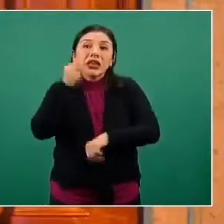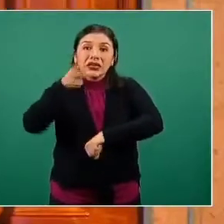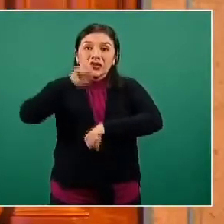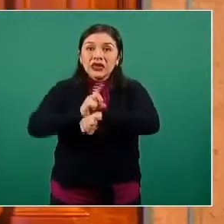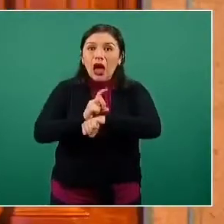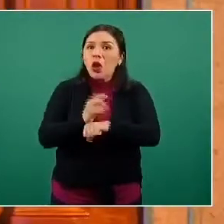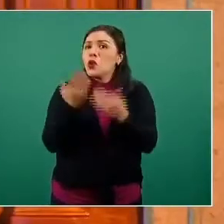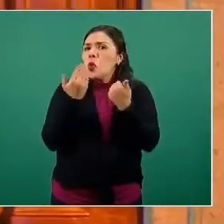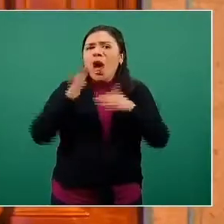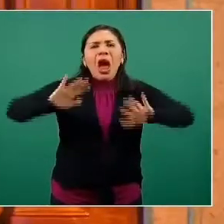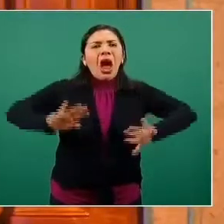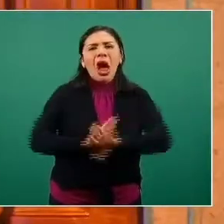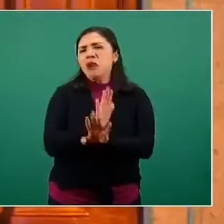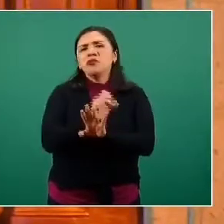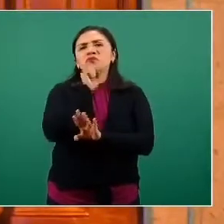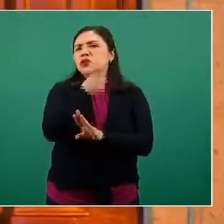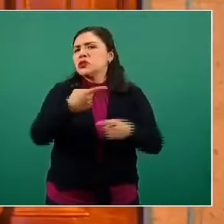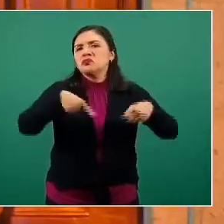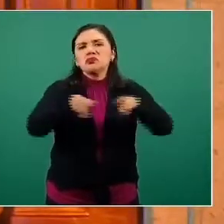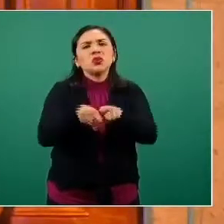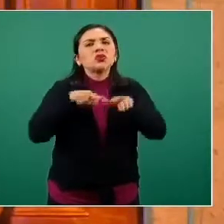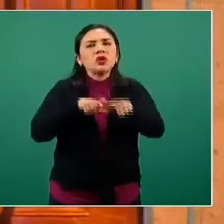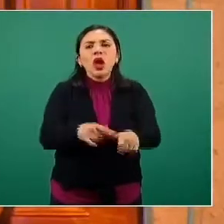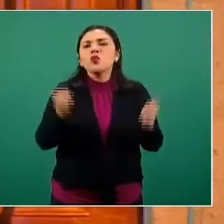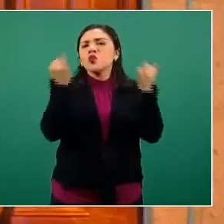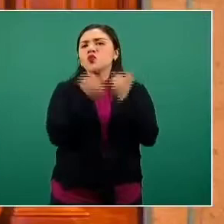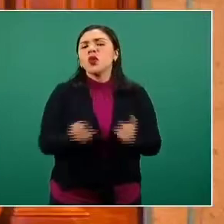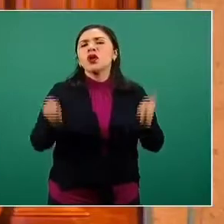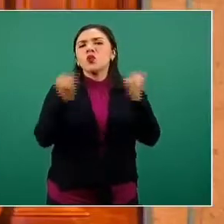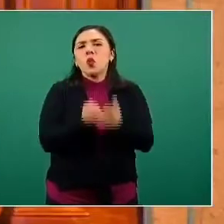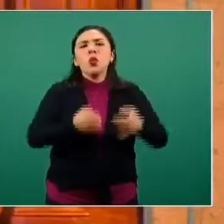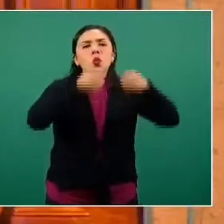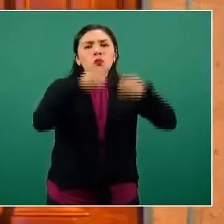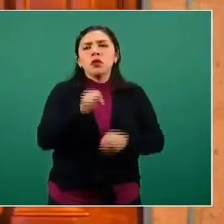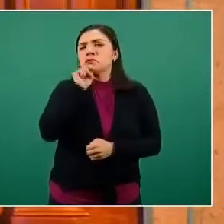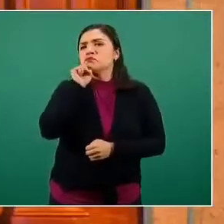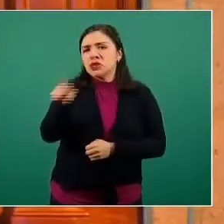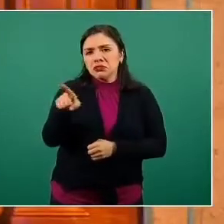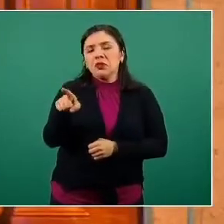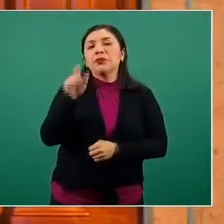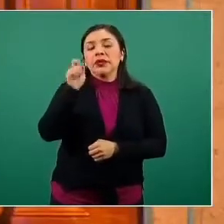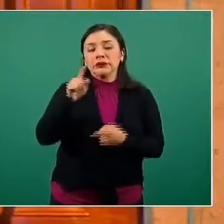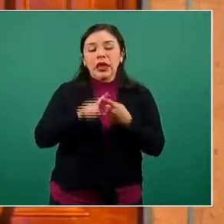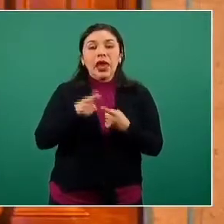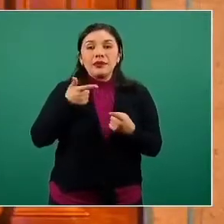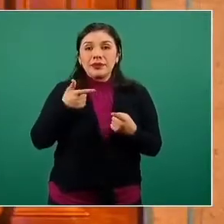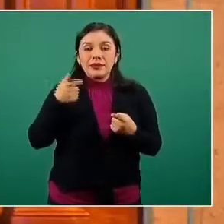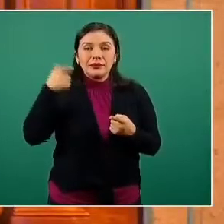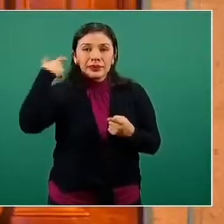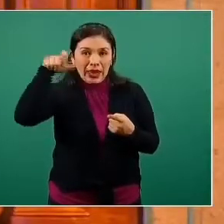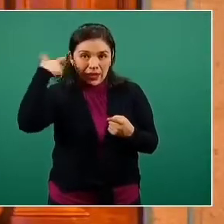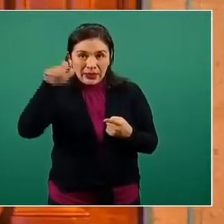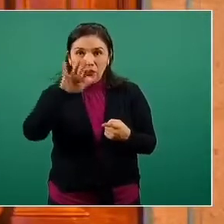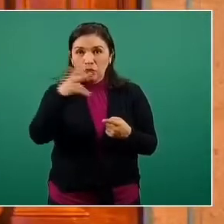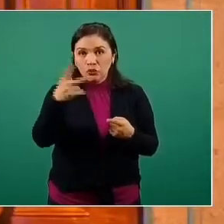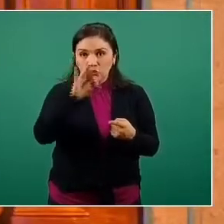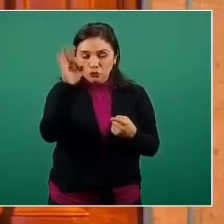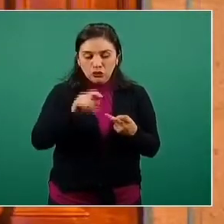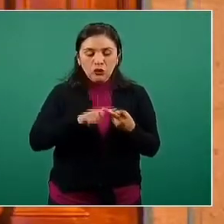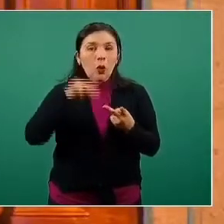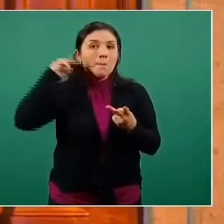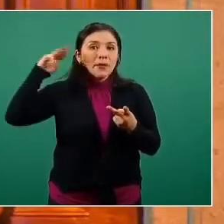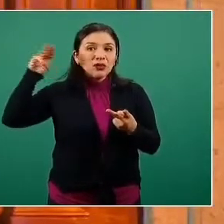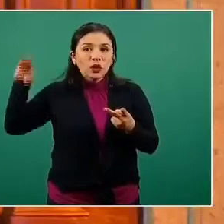tuvieron variaciones, es decir, continúan manteniendo esta ocupación, de que es Querétaro con el 58%, Michoacán con